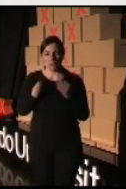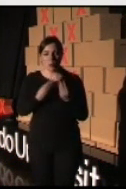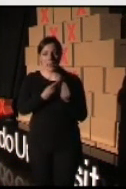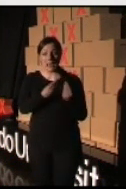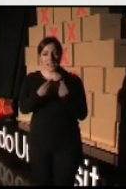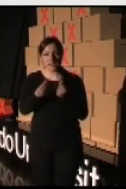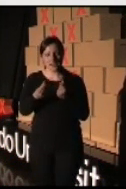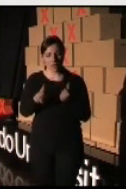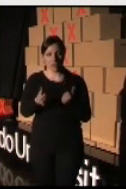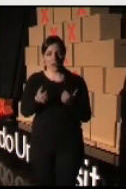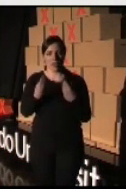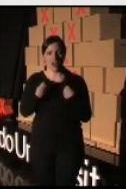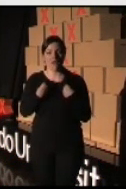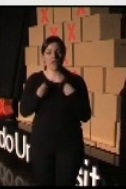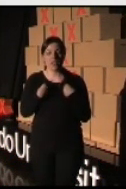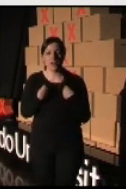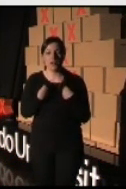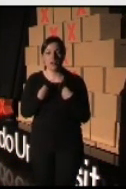ve muy bien,